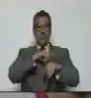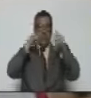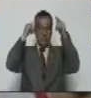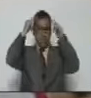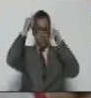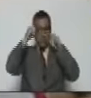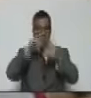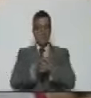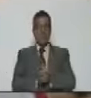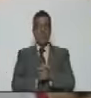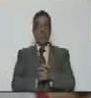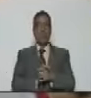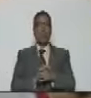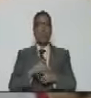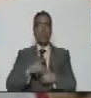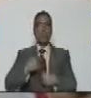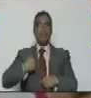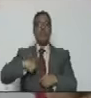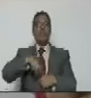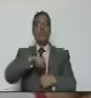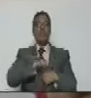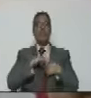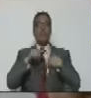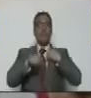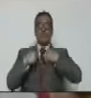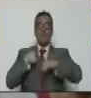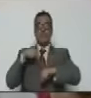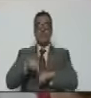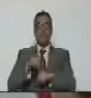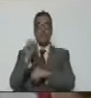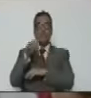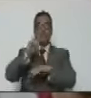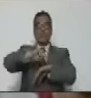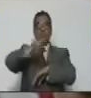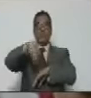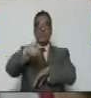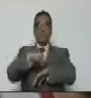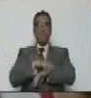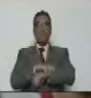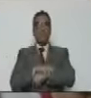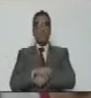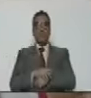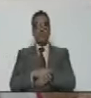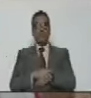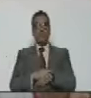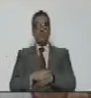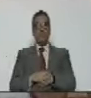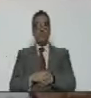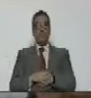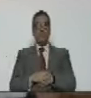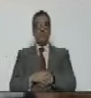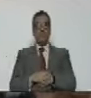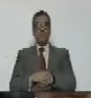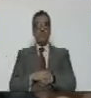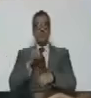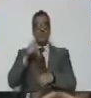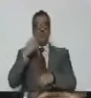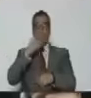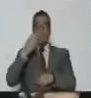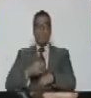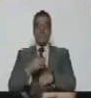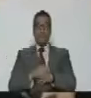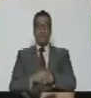Chávez. Nosotros, desde esta Asamblea Nacional, estamos